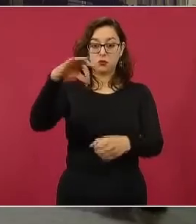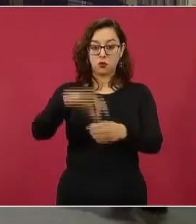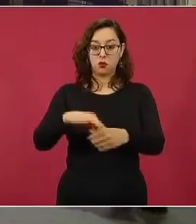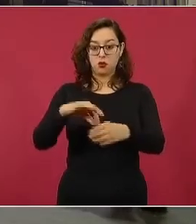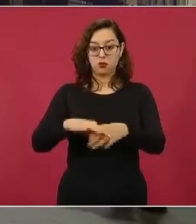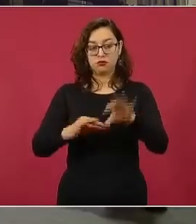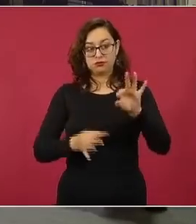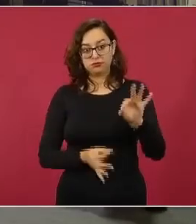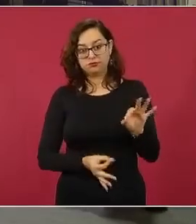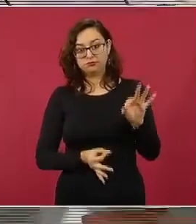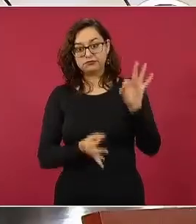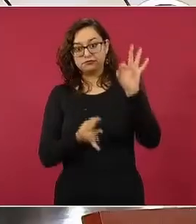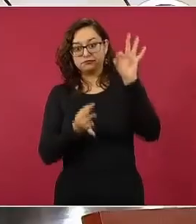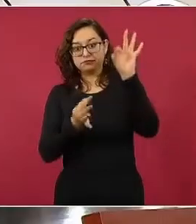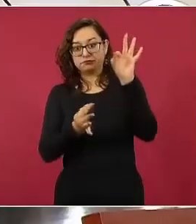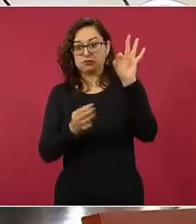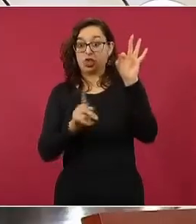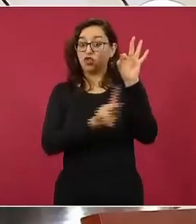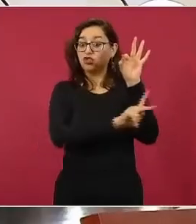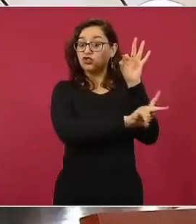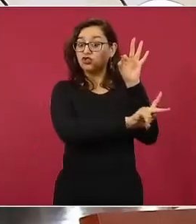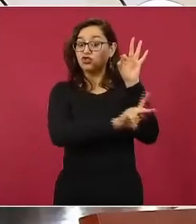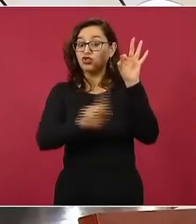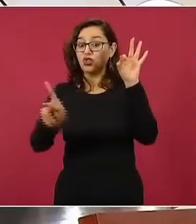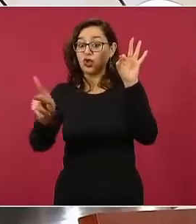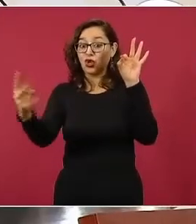y no se van a dejar manipular.